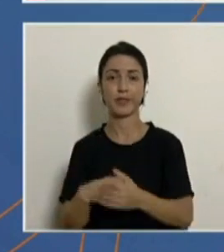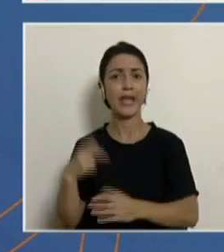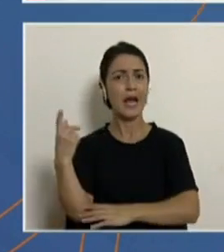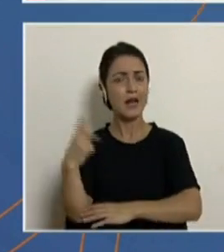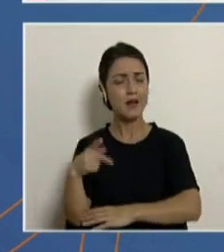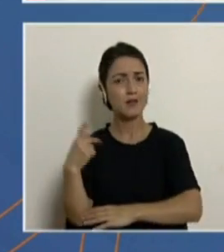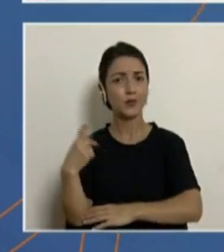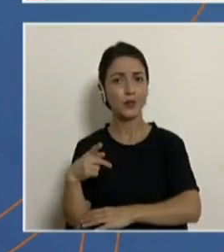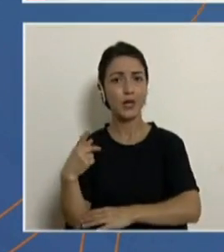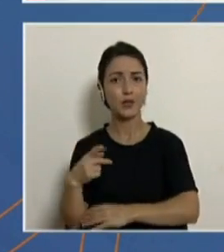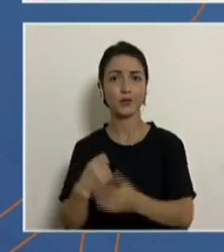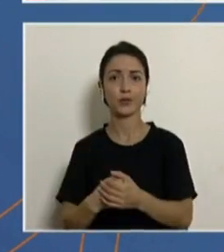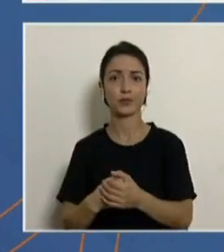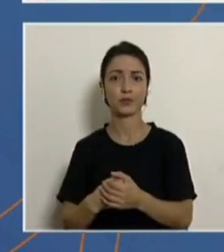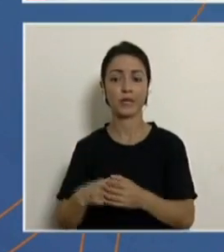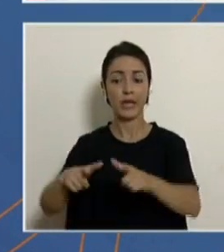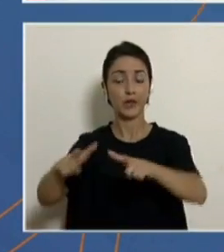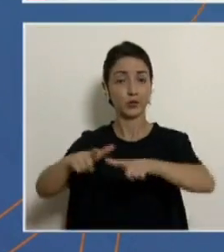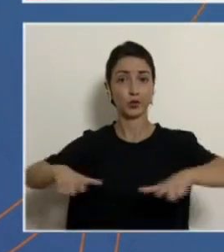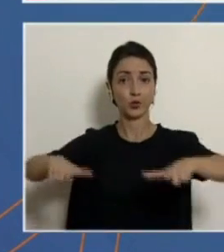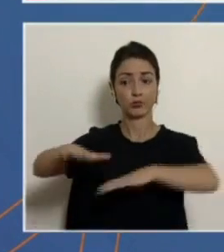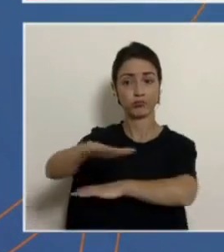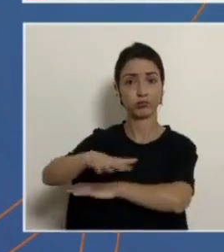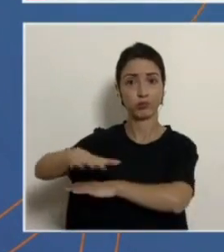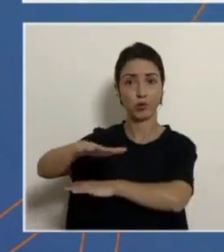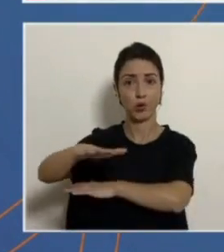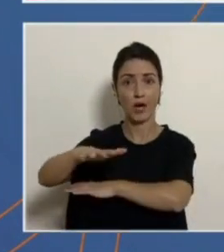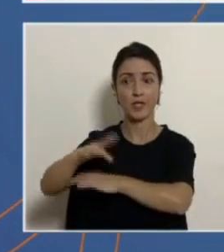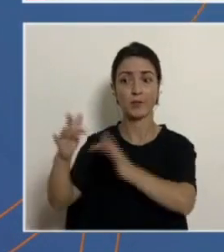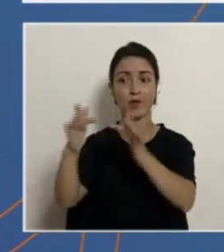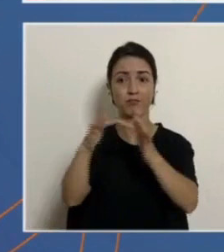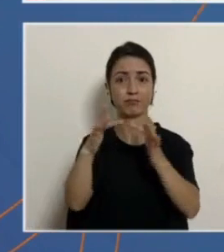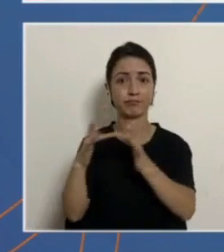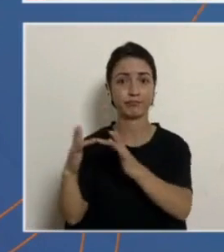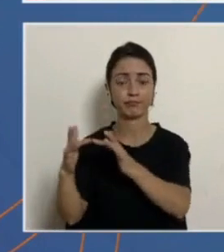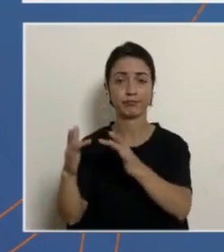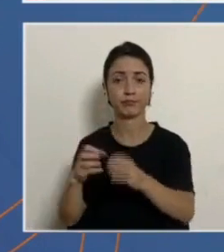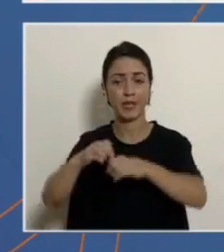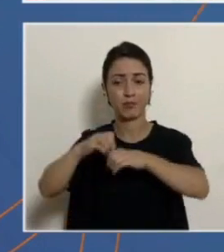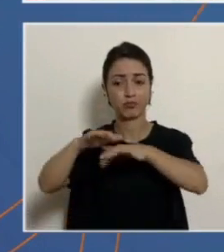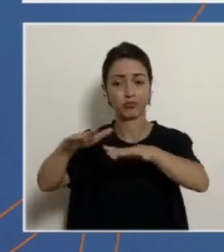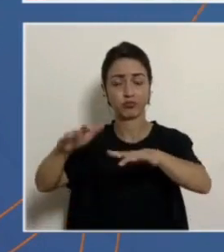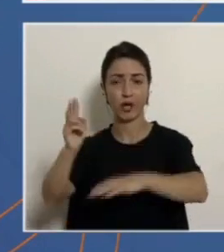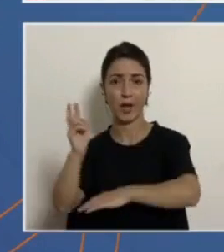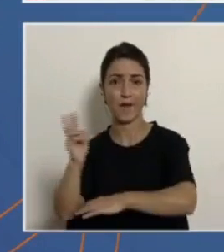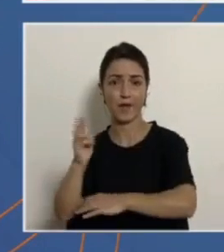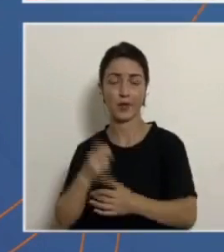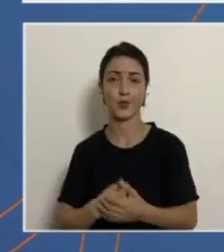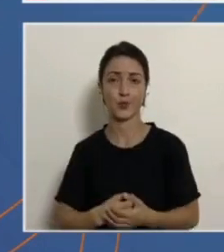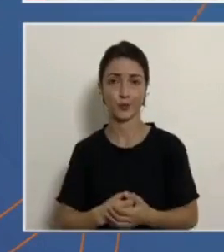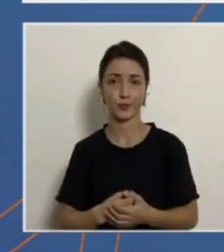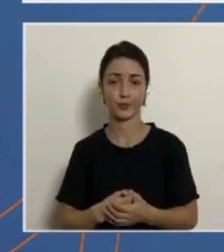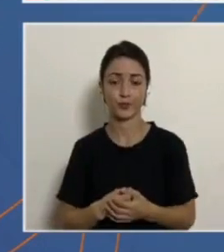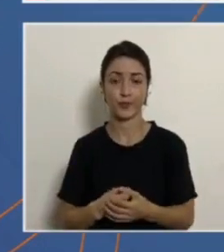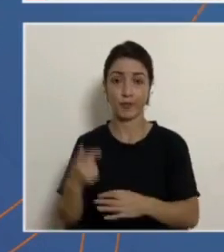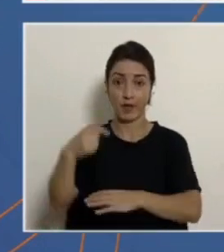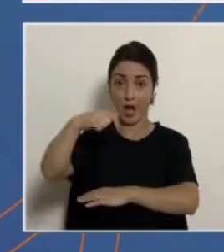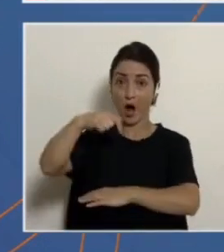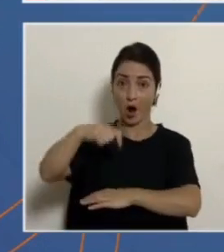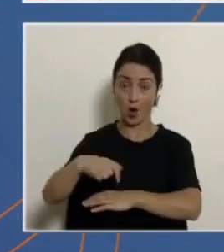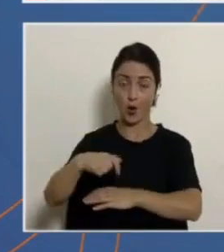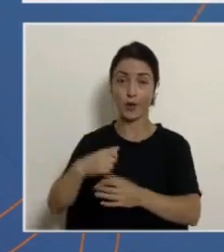riesgo que se genera en estos territorios por la transmisión del virus. Podríamos decir a hoy